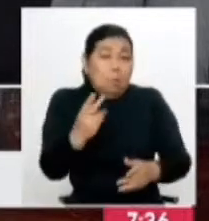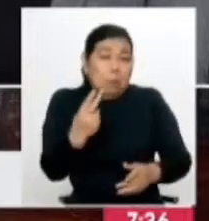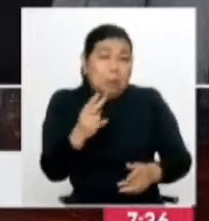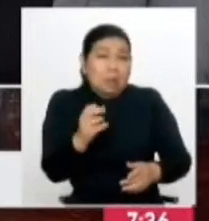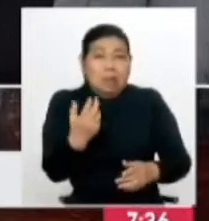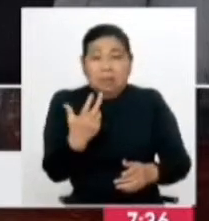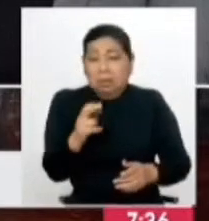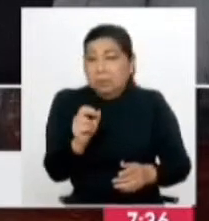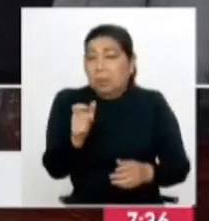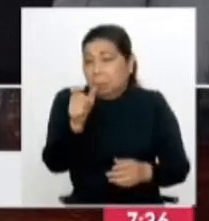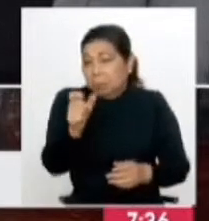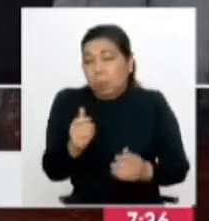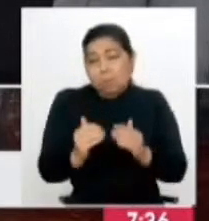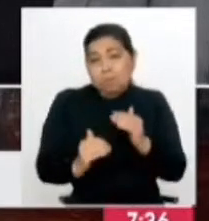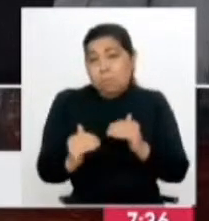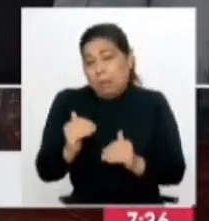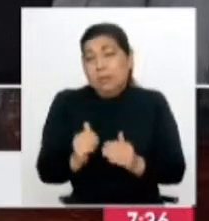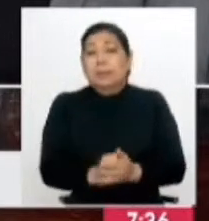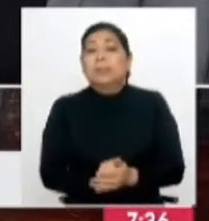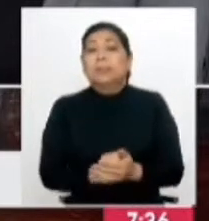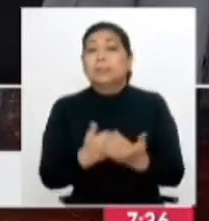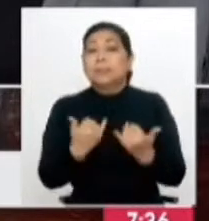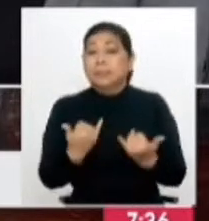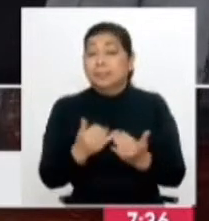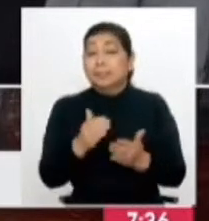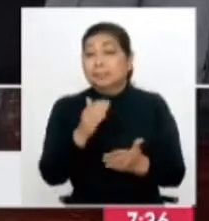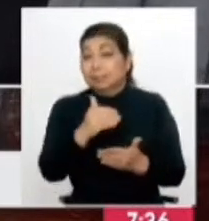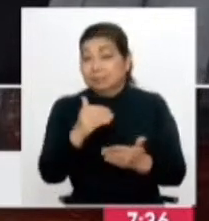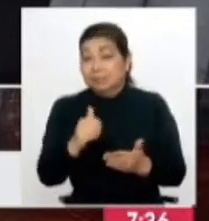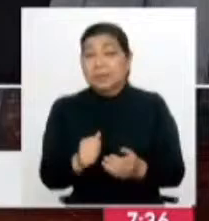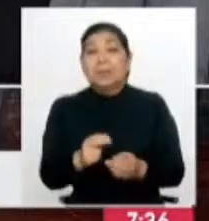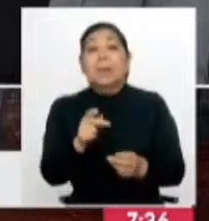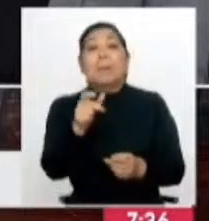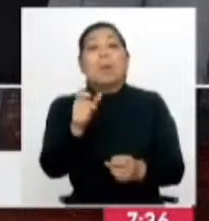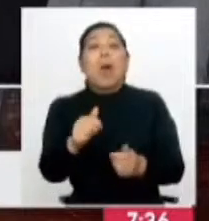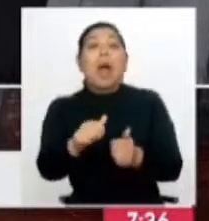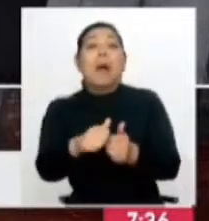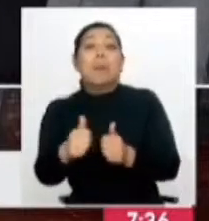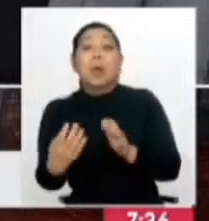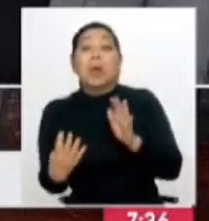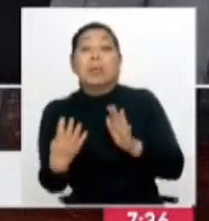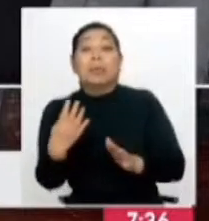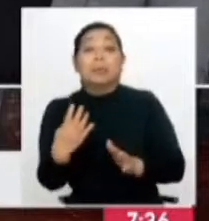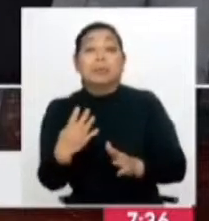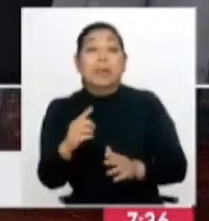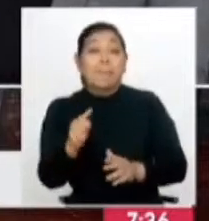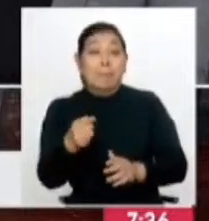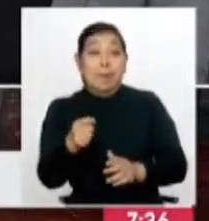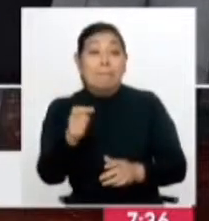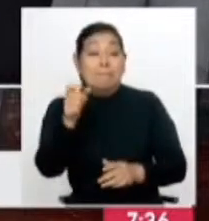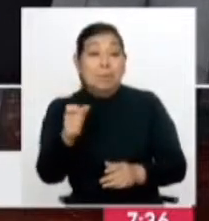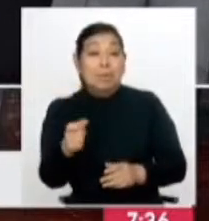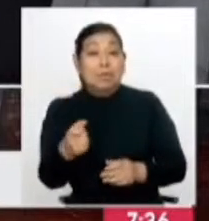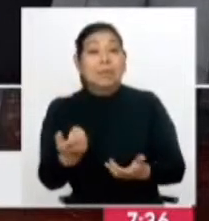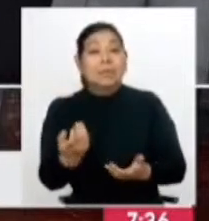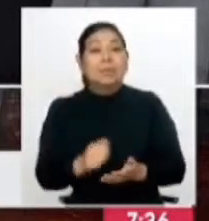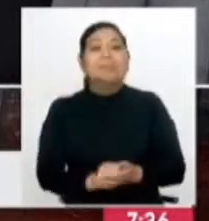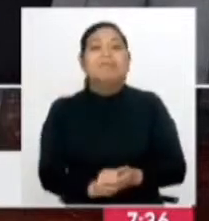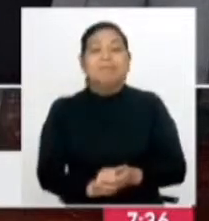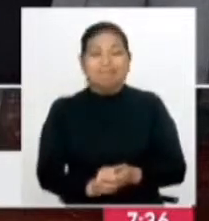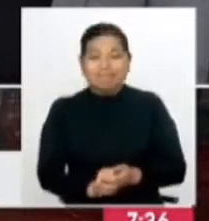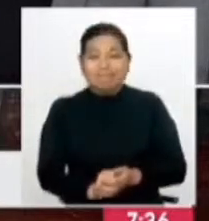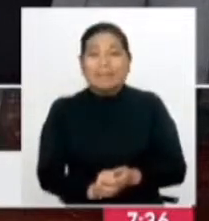20, 60 personas. O sea, además están los agentes corresponsales. Claro. Esos son 14.000. Correcto. Como han hecho otros bancos,